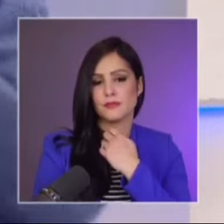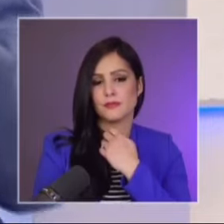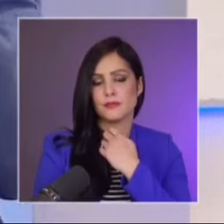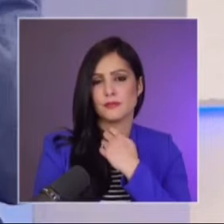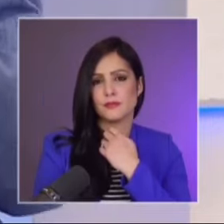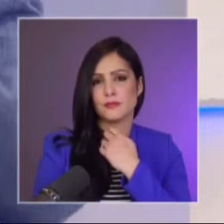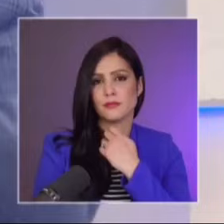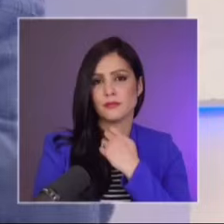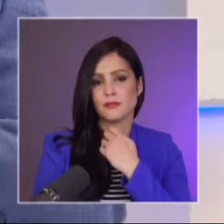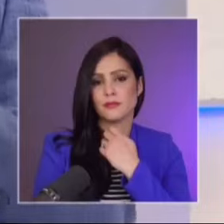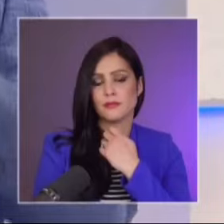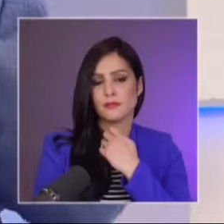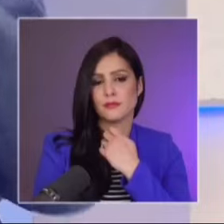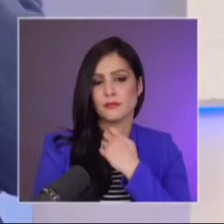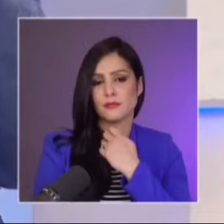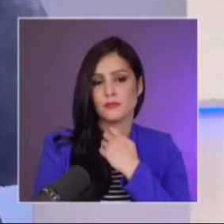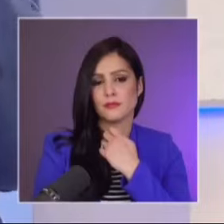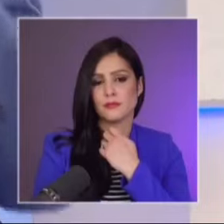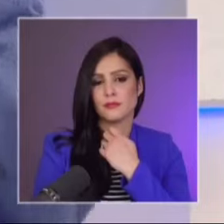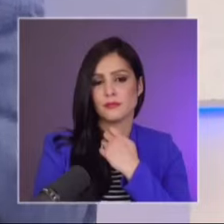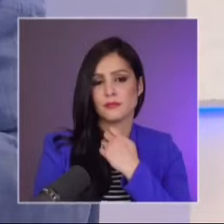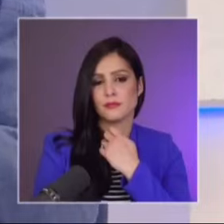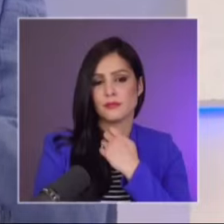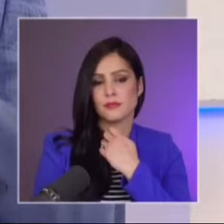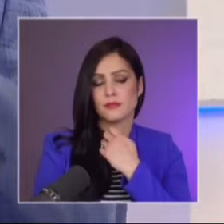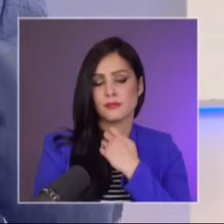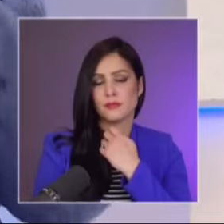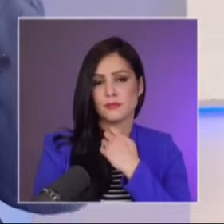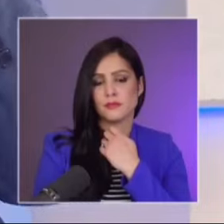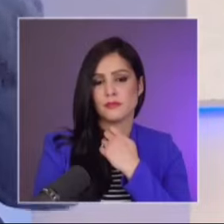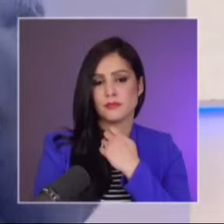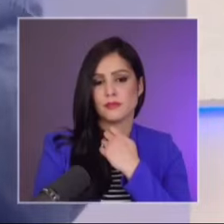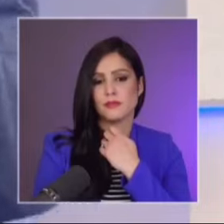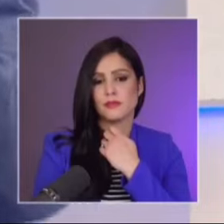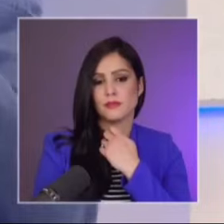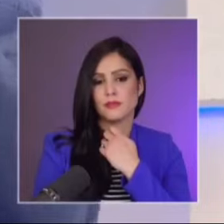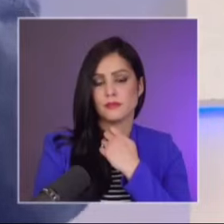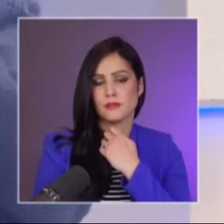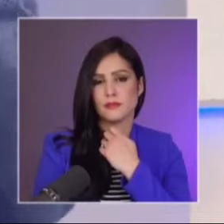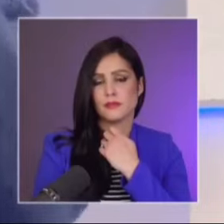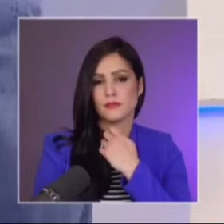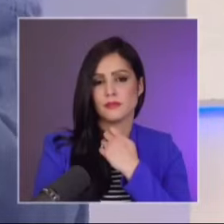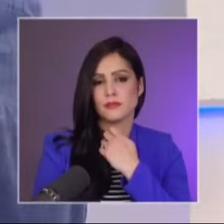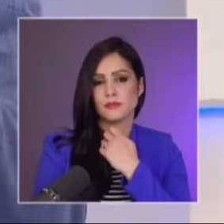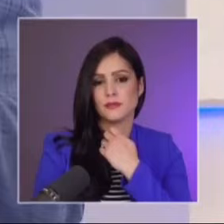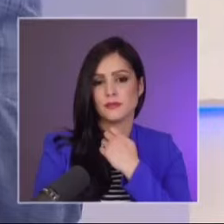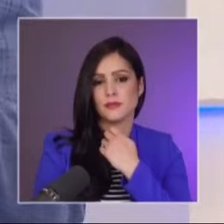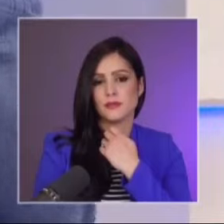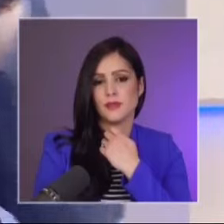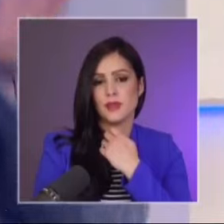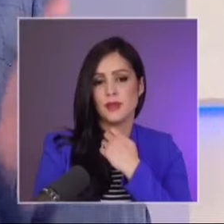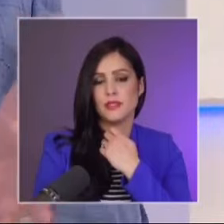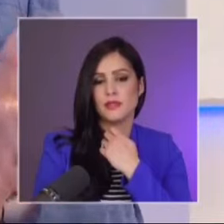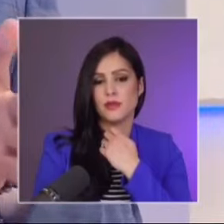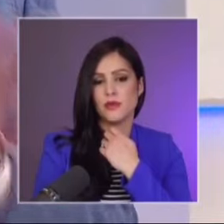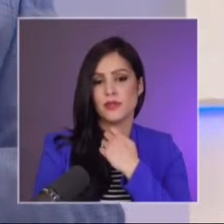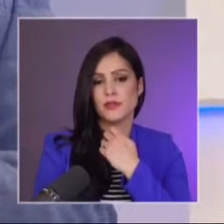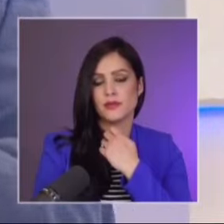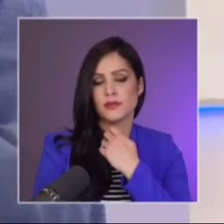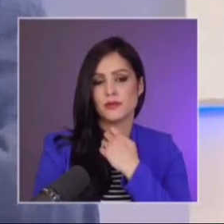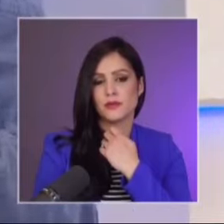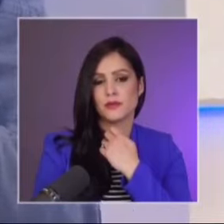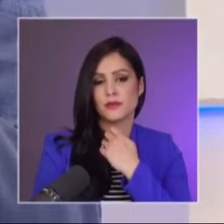sobre la ubicación sobre esta parcela sobre pertinencia un estudio de campo que se decide mediante